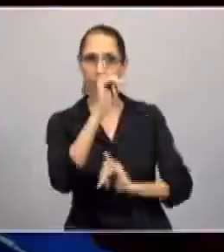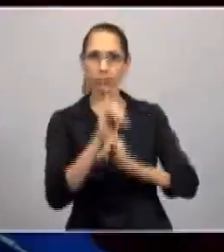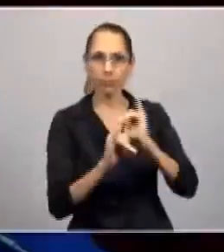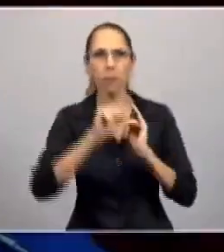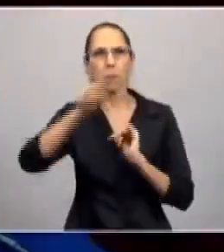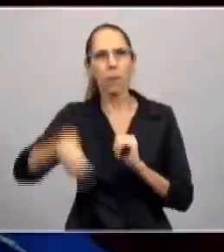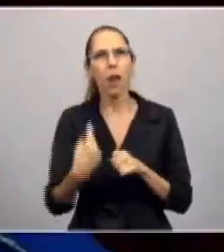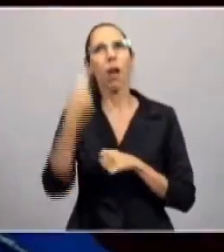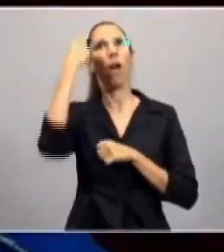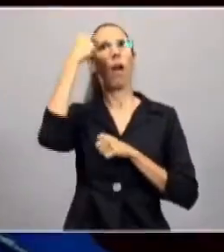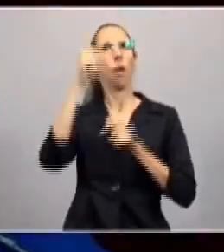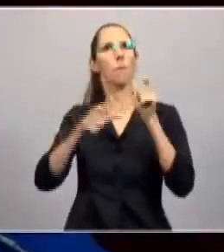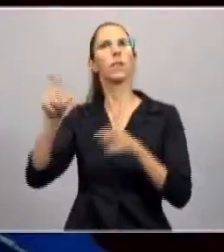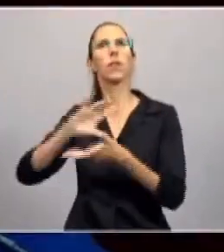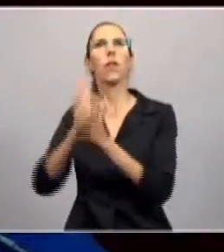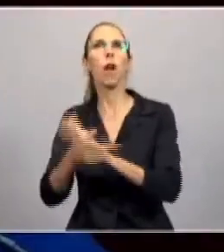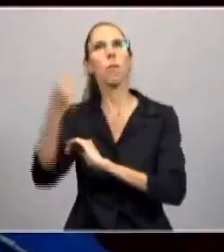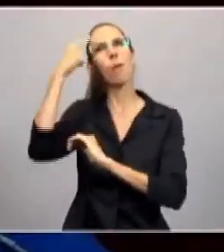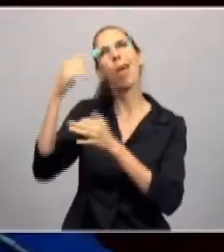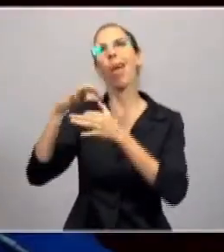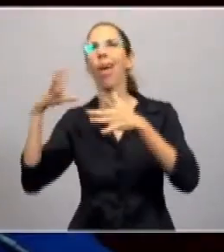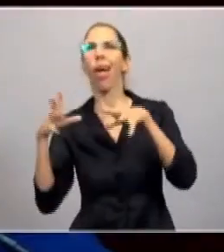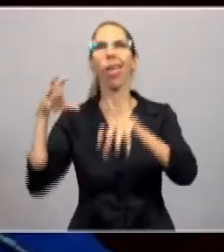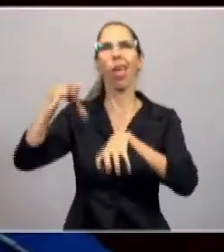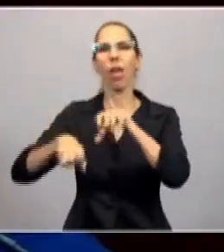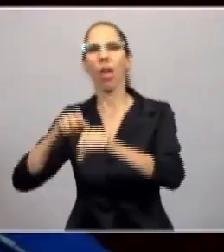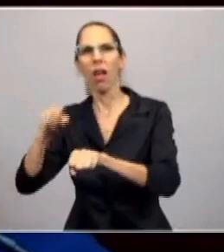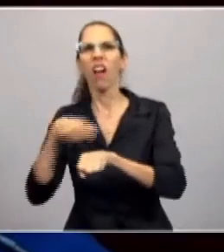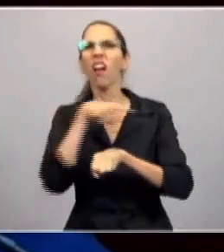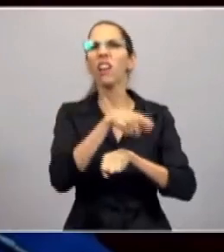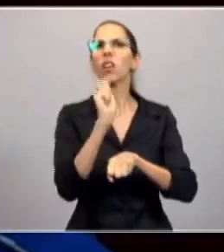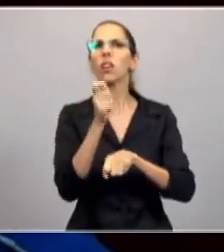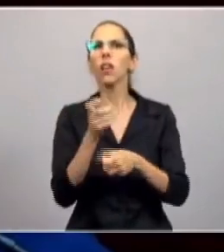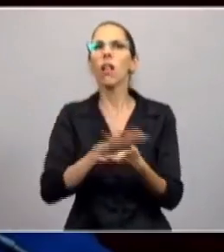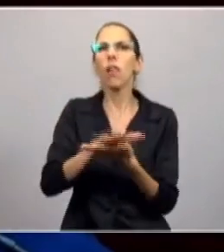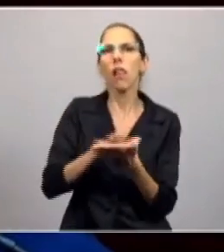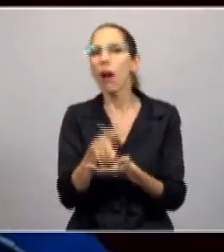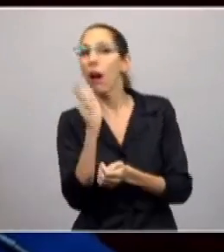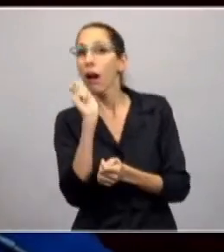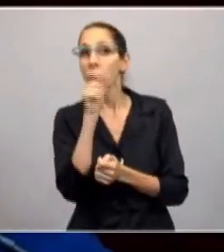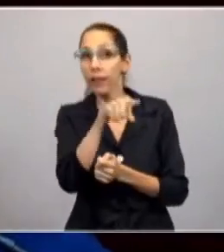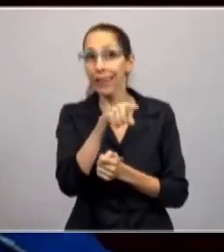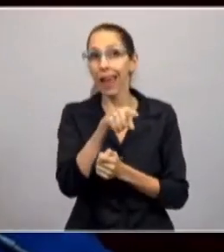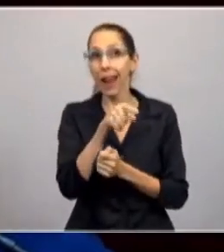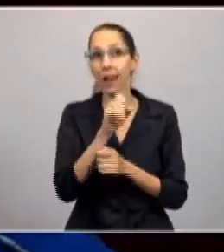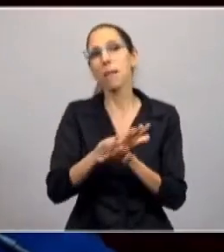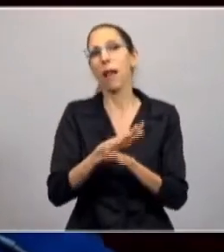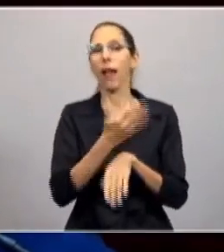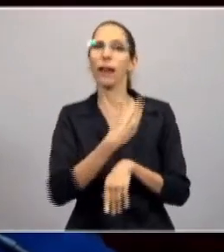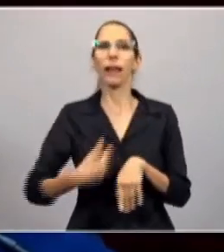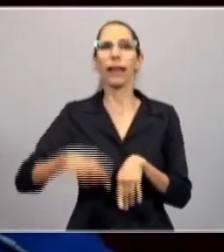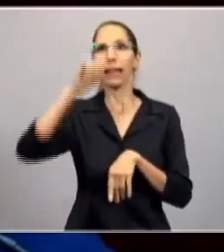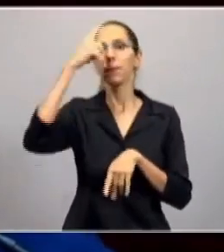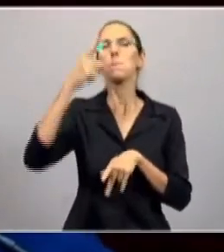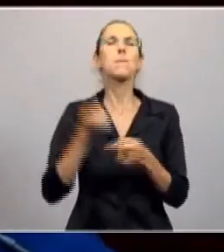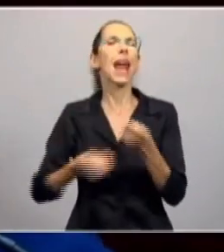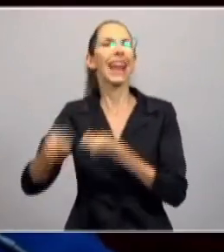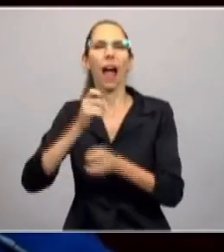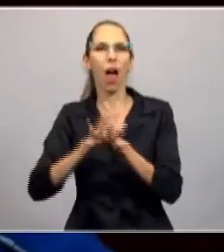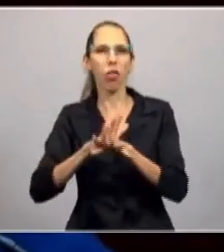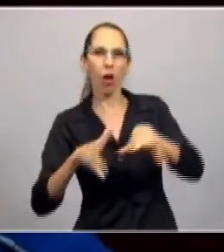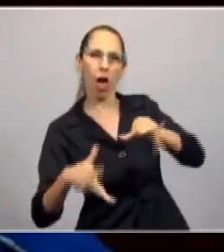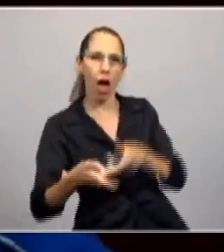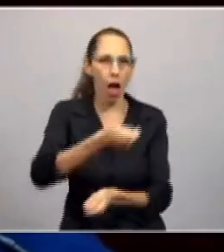pensamiento libertario. Todo esto no lo hizo la mano invisible del mercado, lo hizo el Estado bonaerense. Eso que el